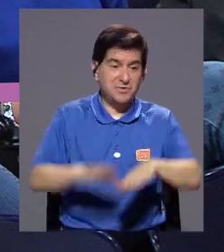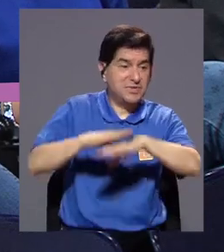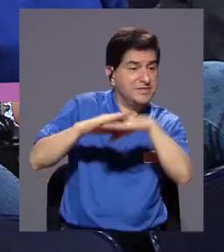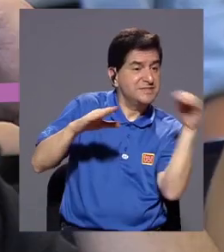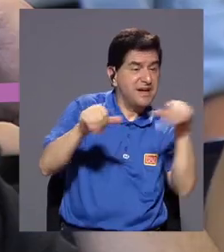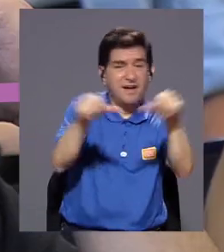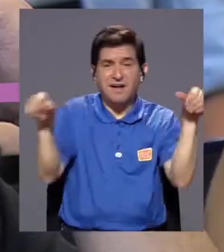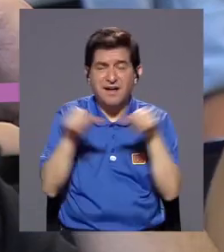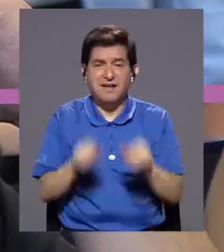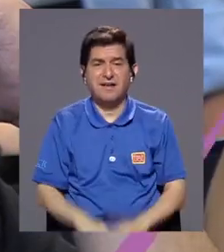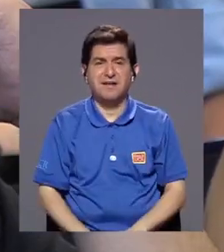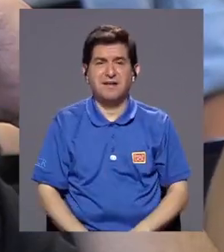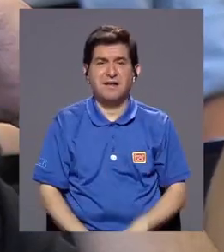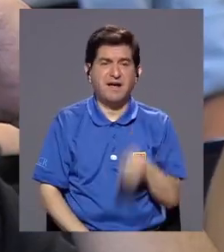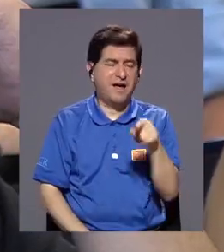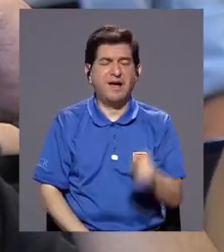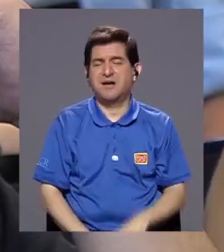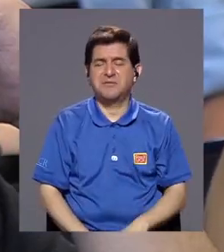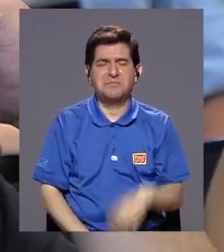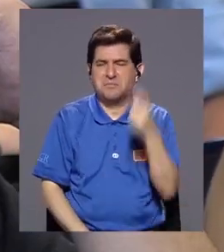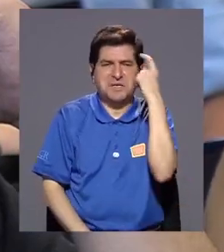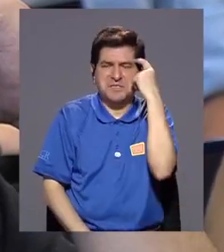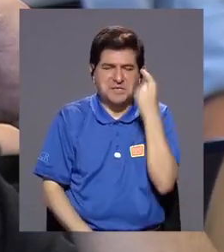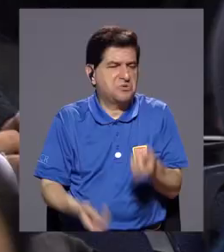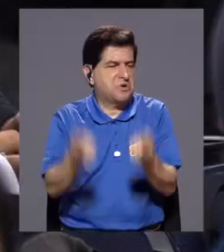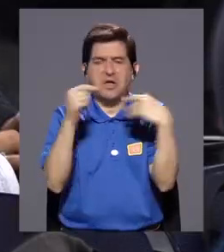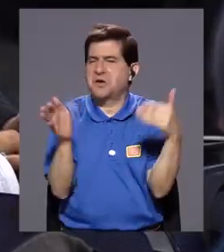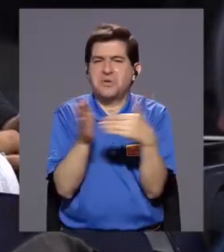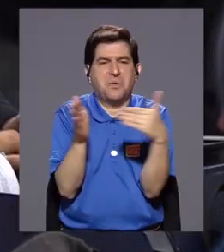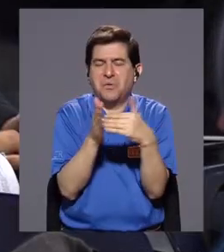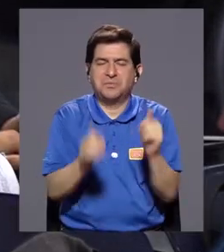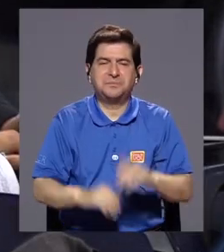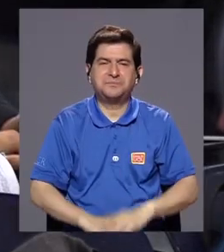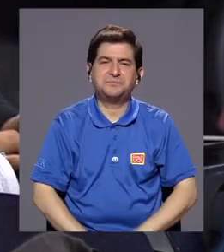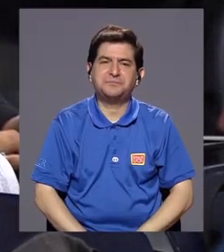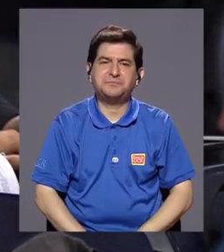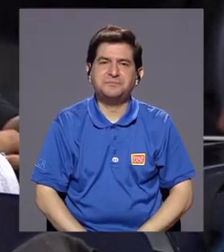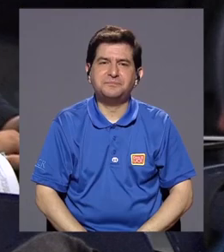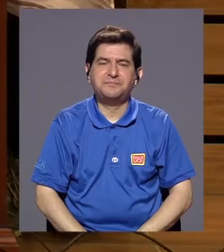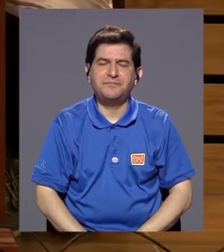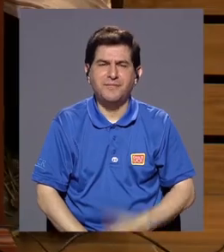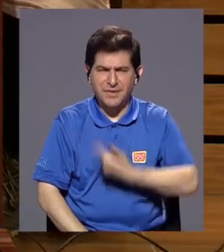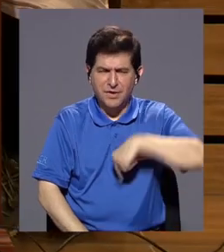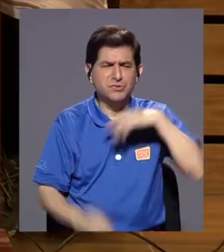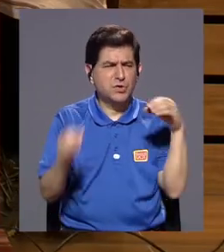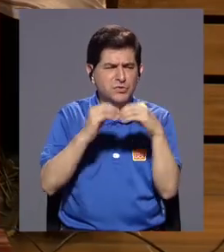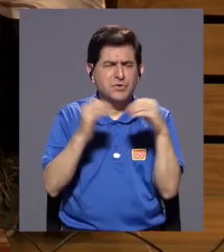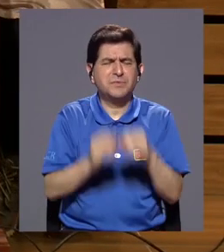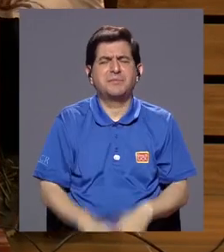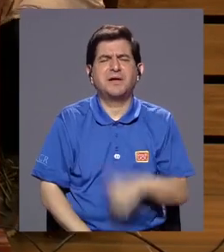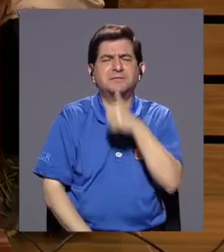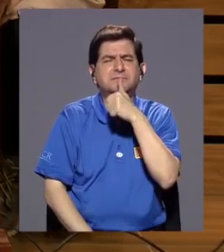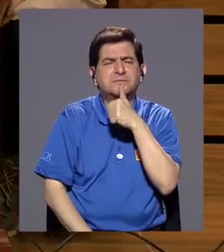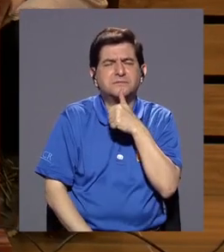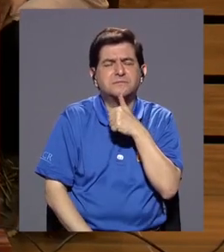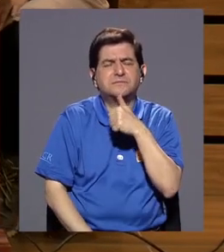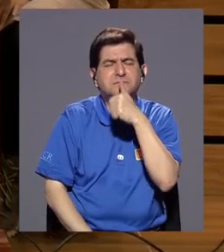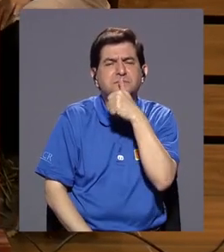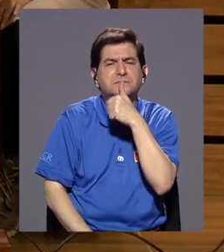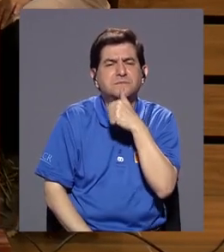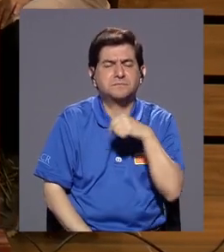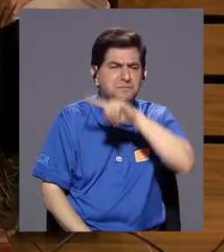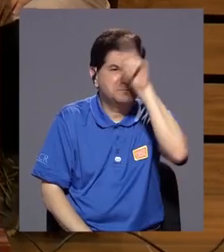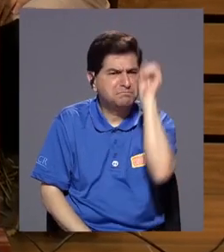a ir y no va a regresar. Entonces, seamos un poco más tolerantes. Pregúntenle al